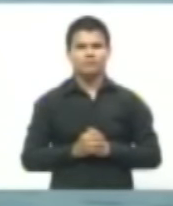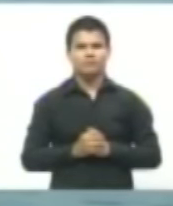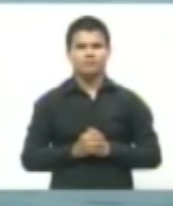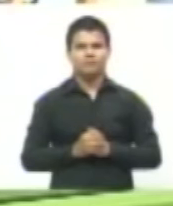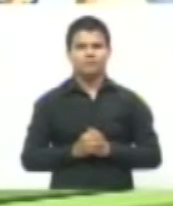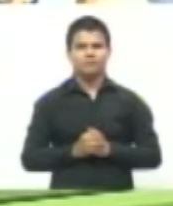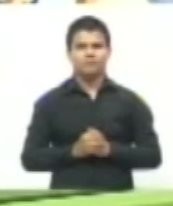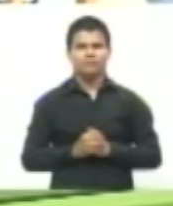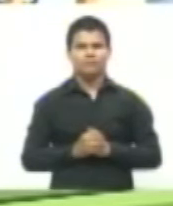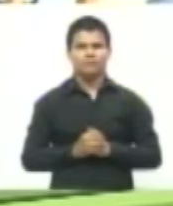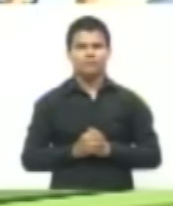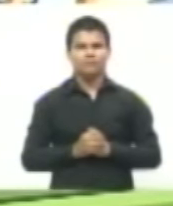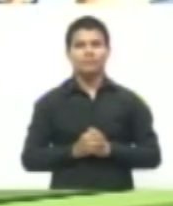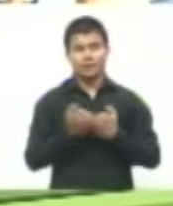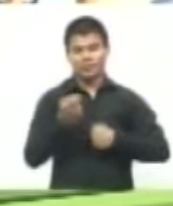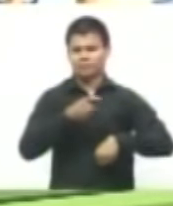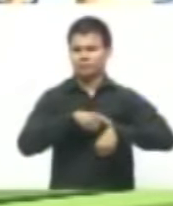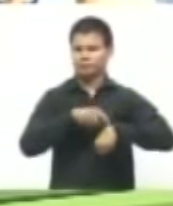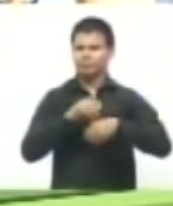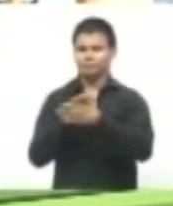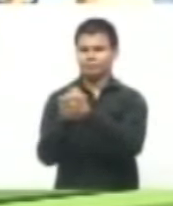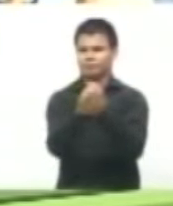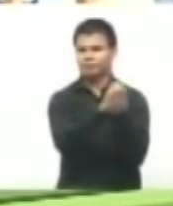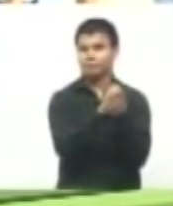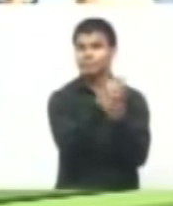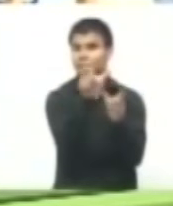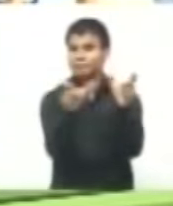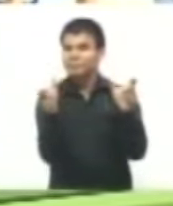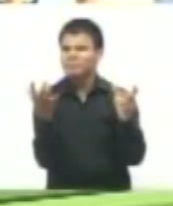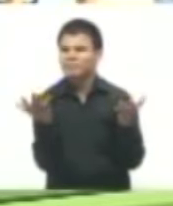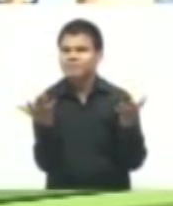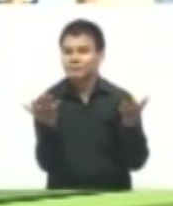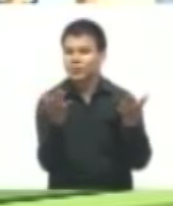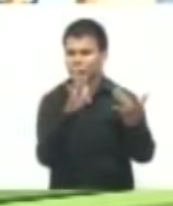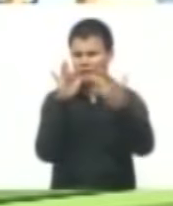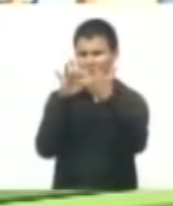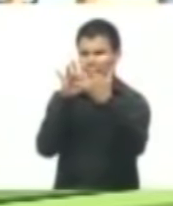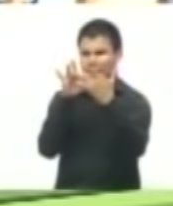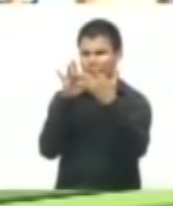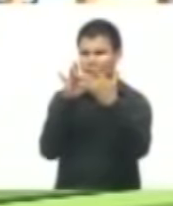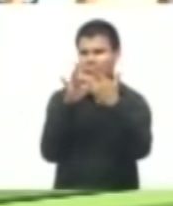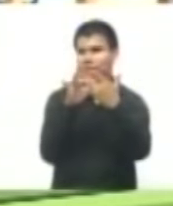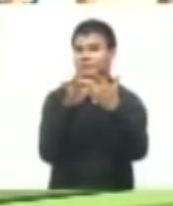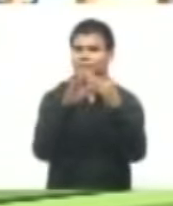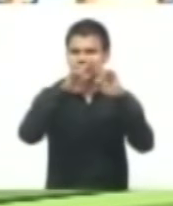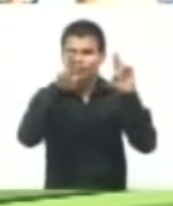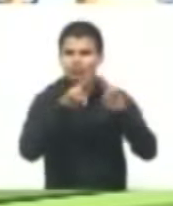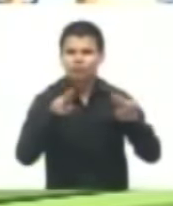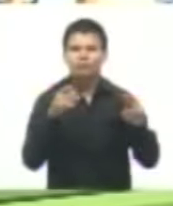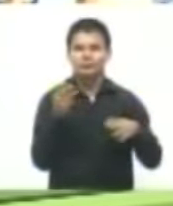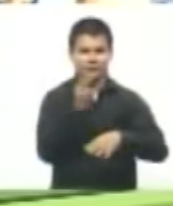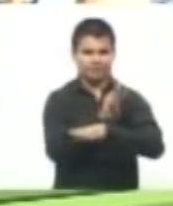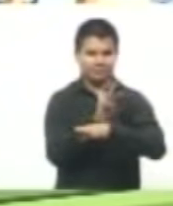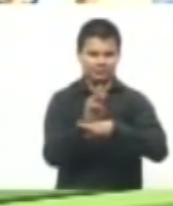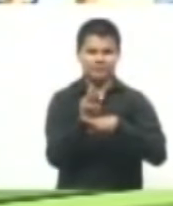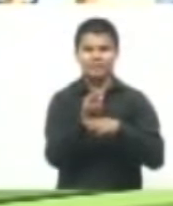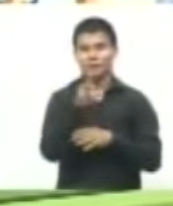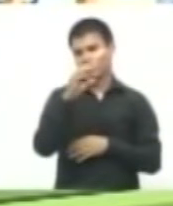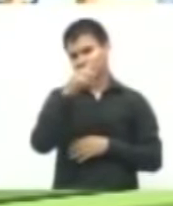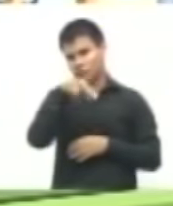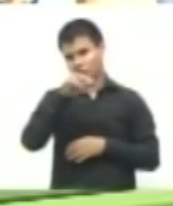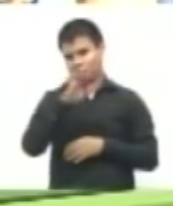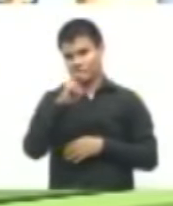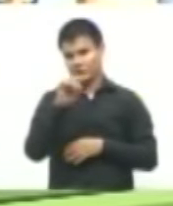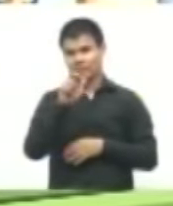verdad. Bien, y a esta hora vamos a saludar a todos los que se encuentran conectados ahí en nuestro canal de www.lasnoticias.co y a quienes están en